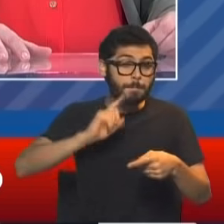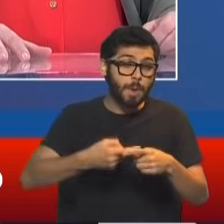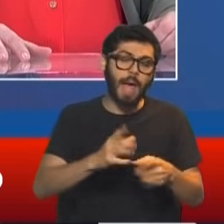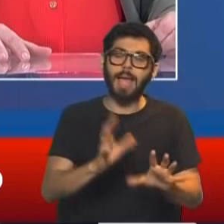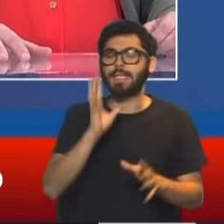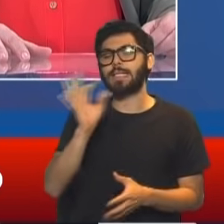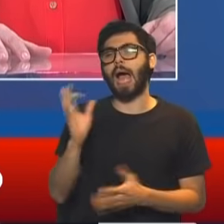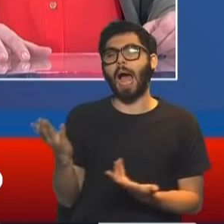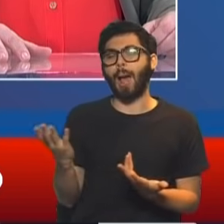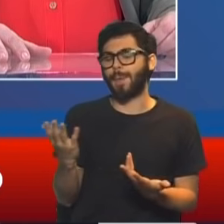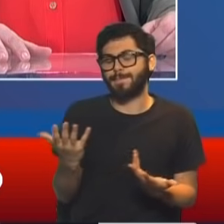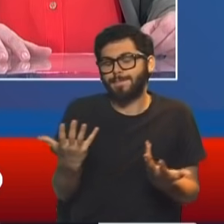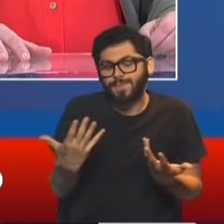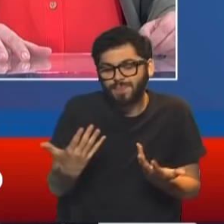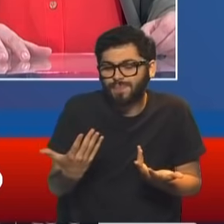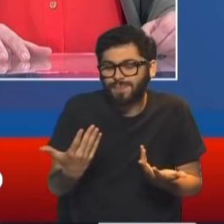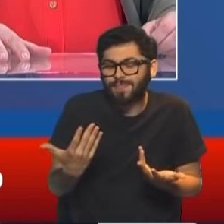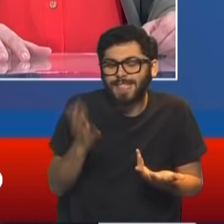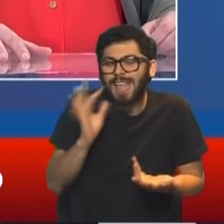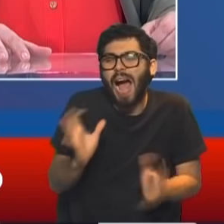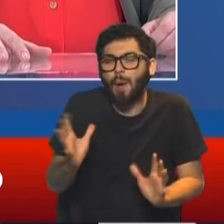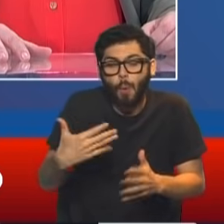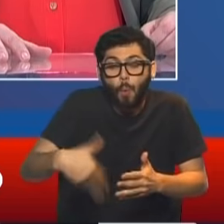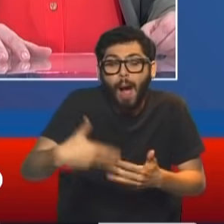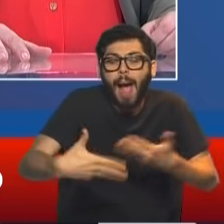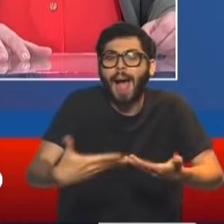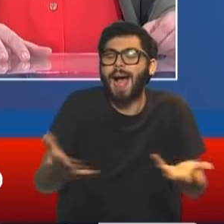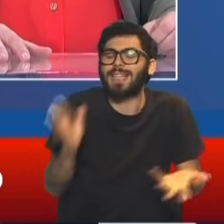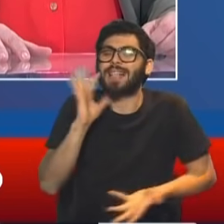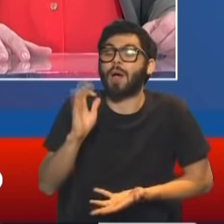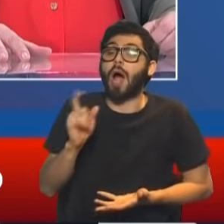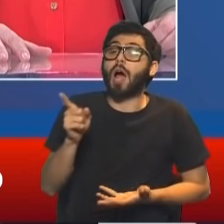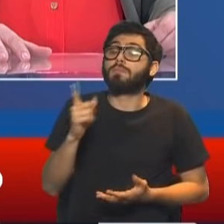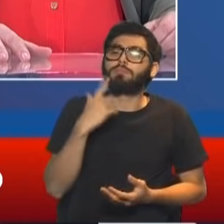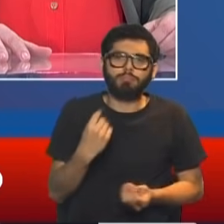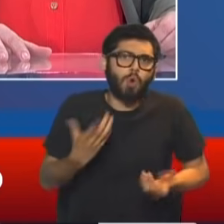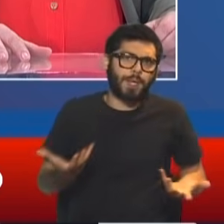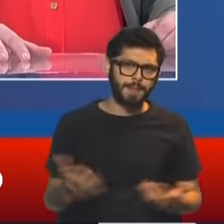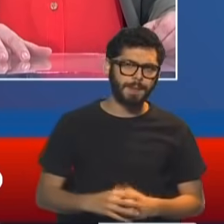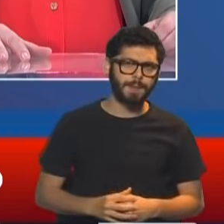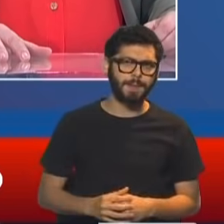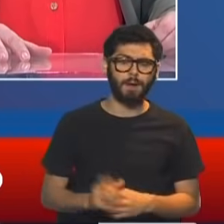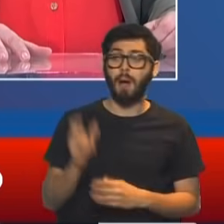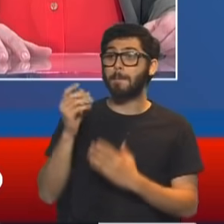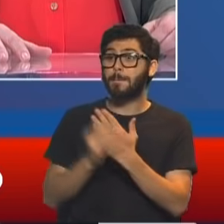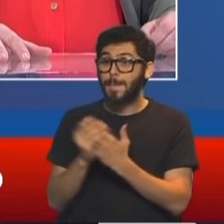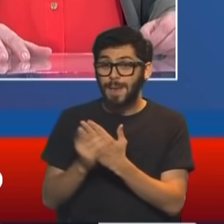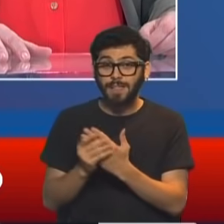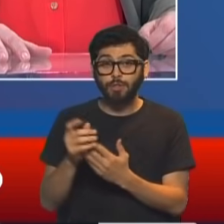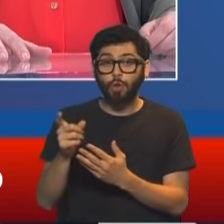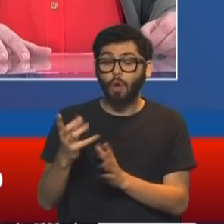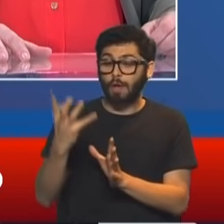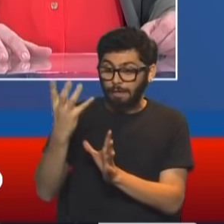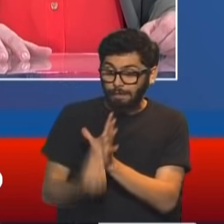va a ocurrir eso. La pregunta es ¿por qué? ¿Por qué un ministro se equivoca